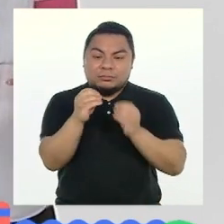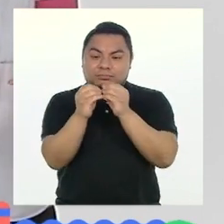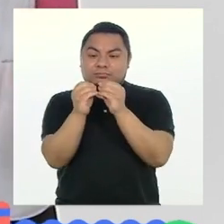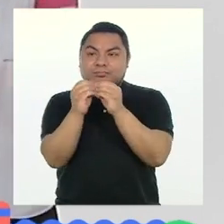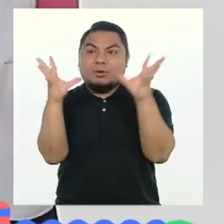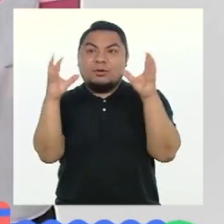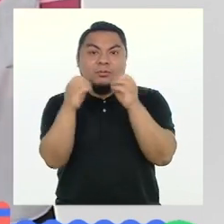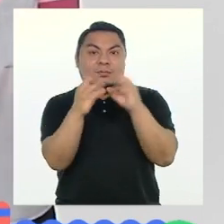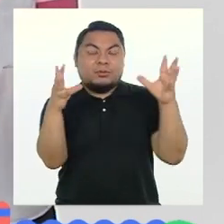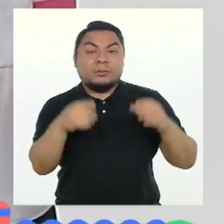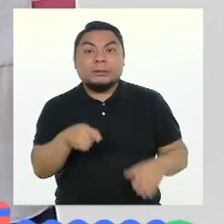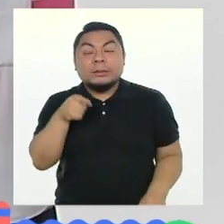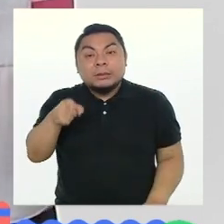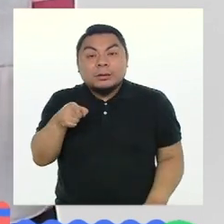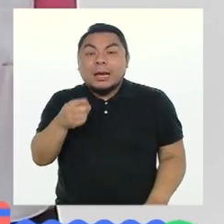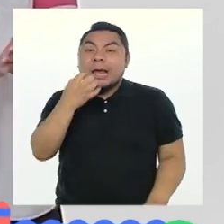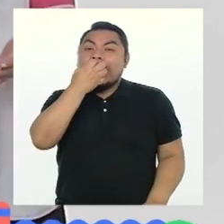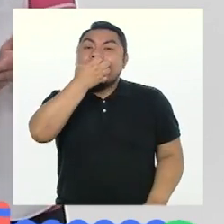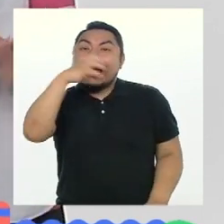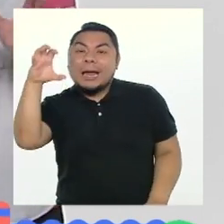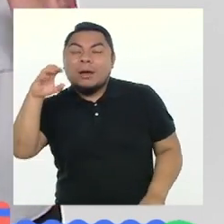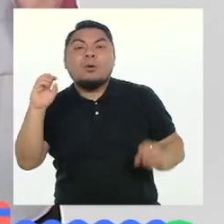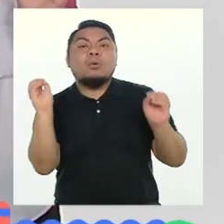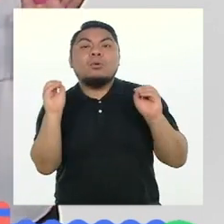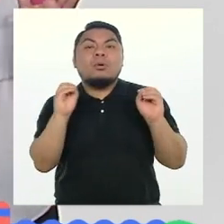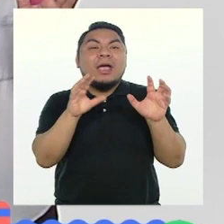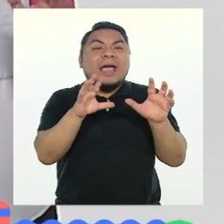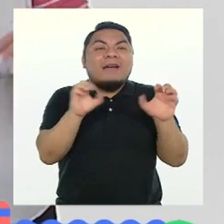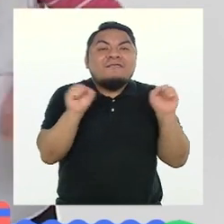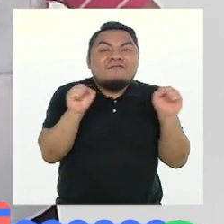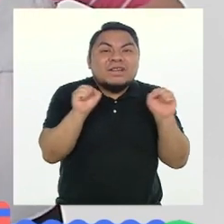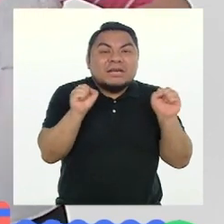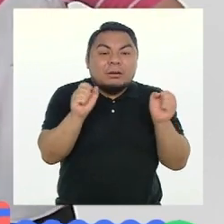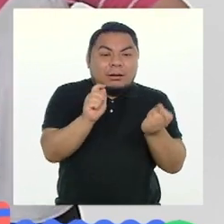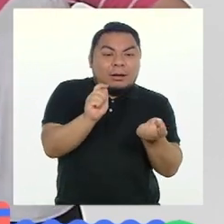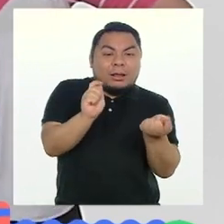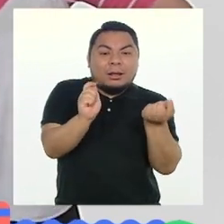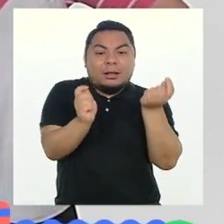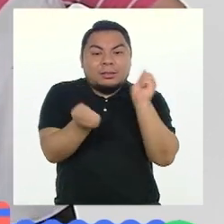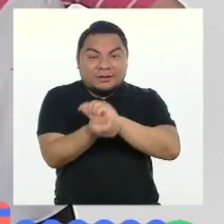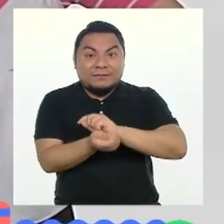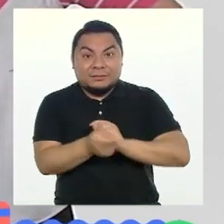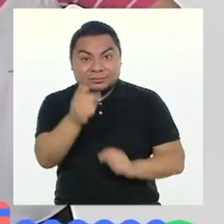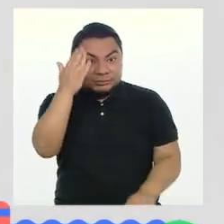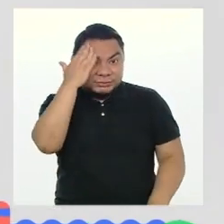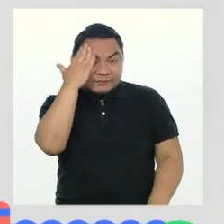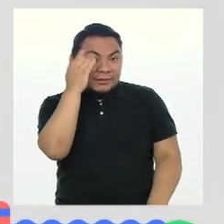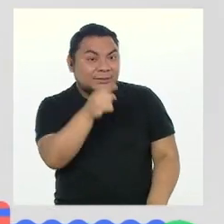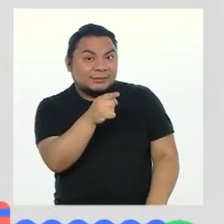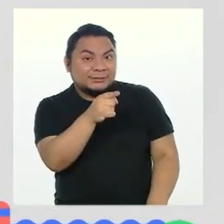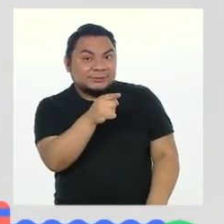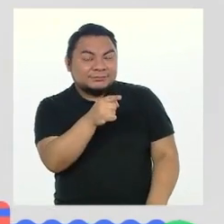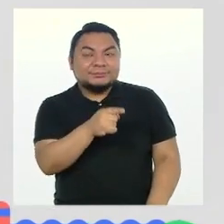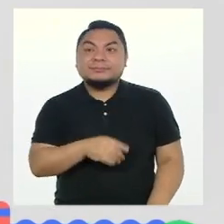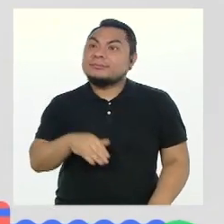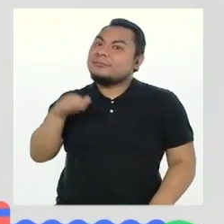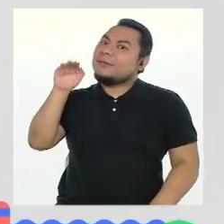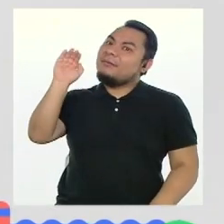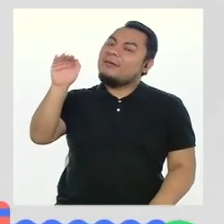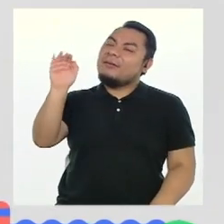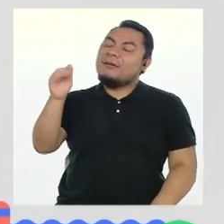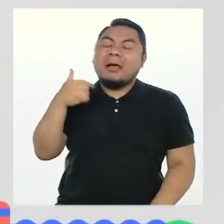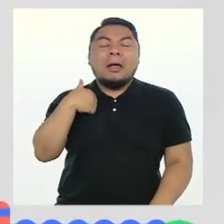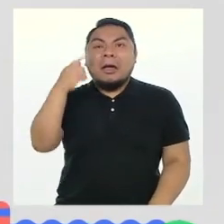Los alimentos, cuando son sometidos al calor o frío, se transforman. ¿Sabías eso, Calcetín? Fatimita,